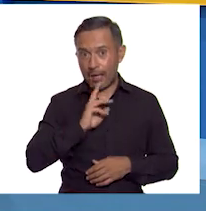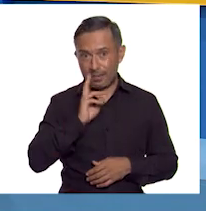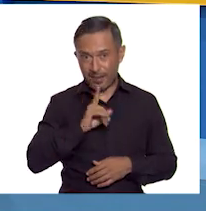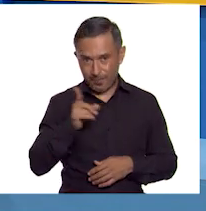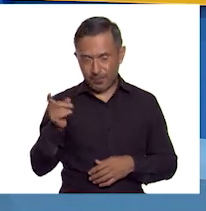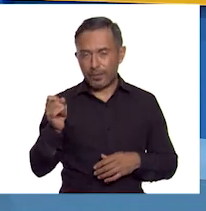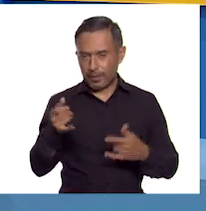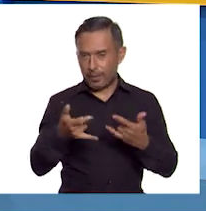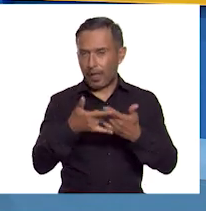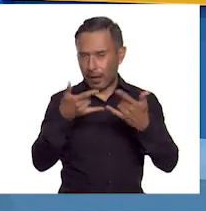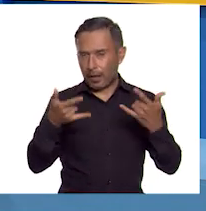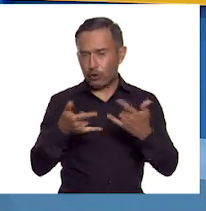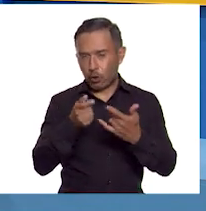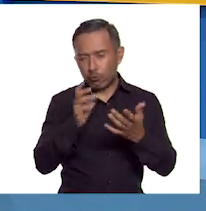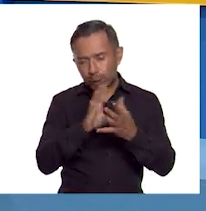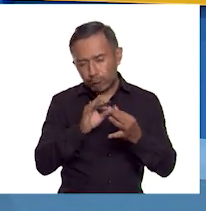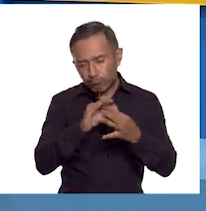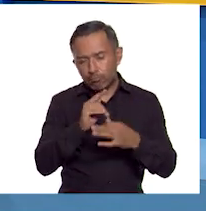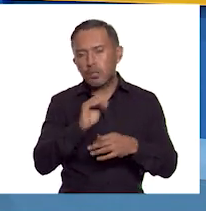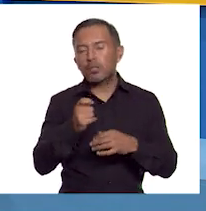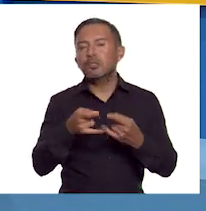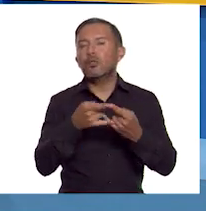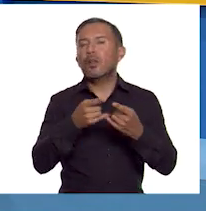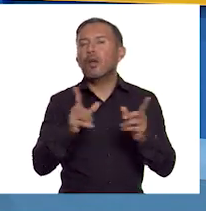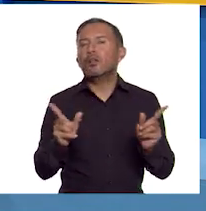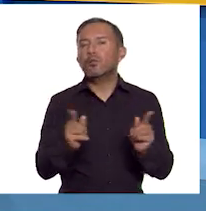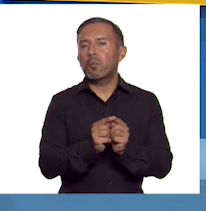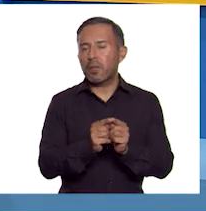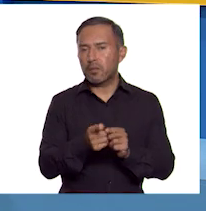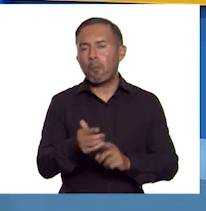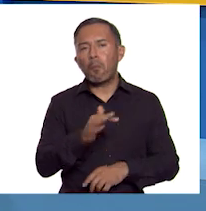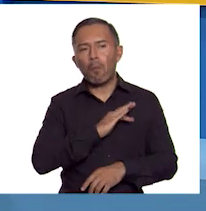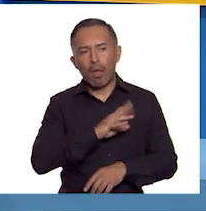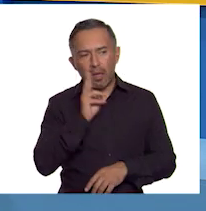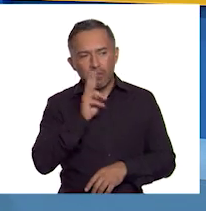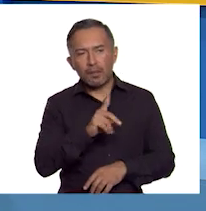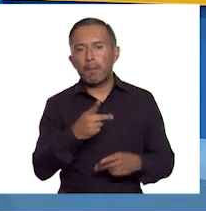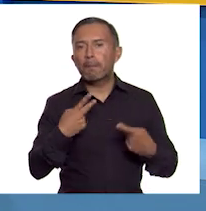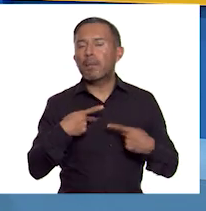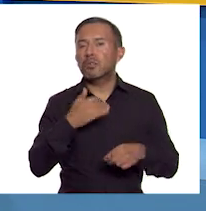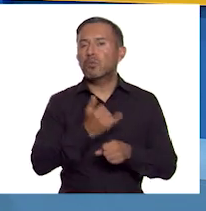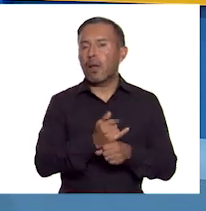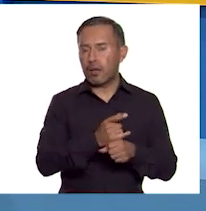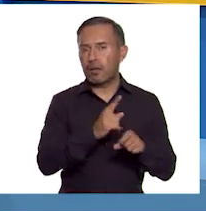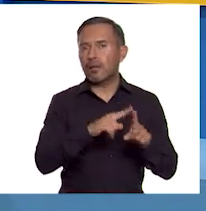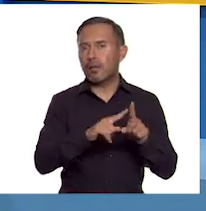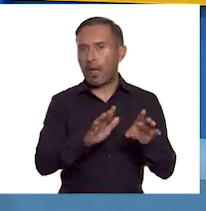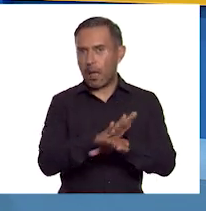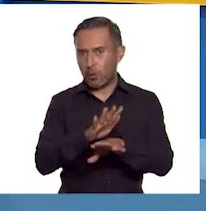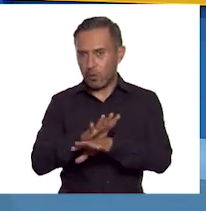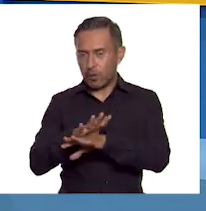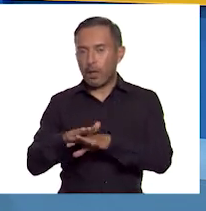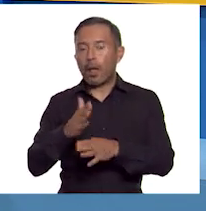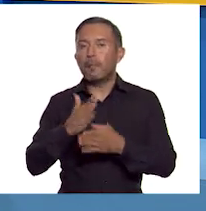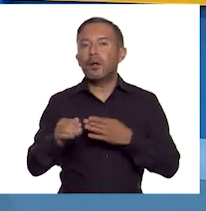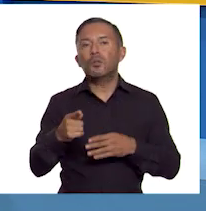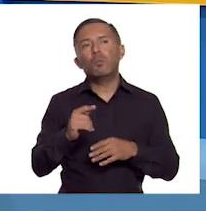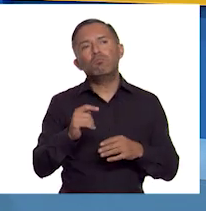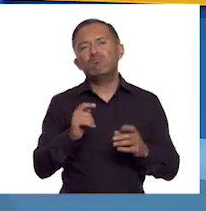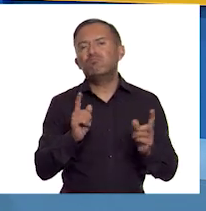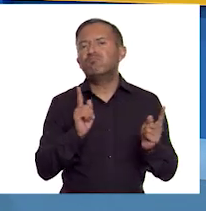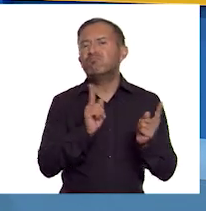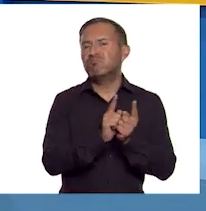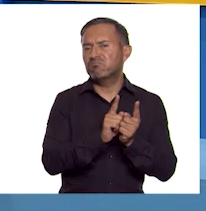de una narración es un resumen que nos permite apreciar los cambios en los personajes y las relaciones temporales y de causa